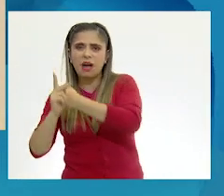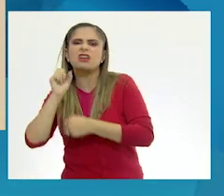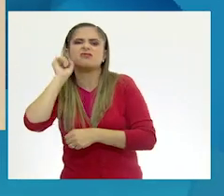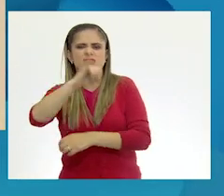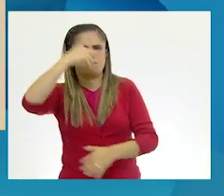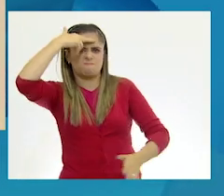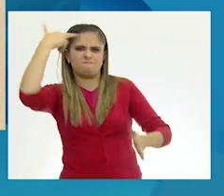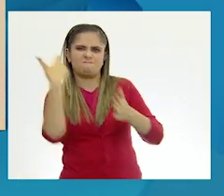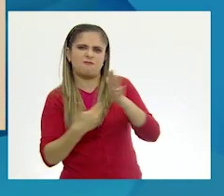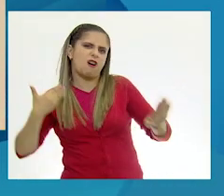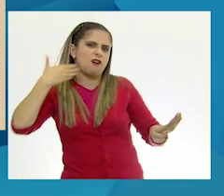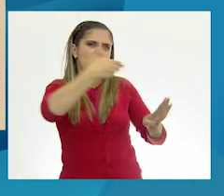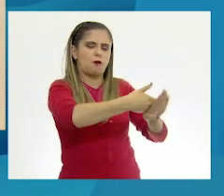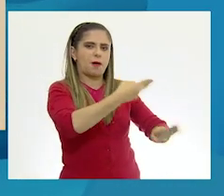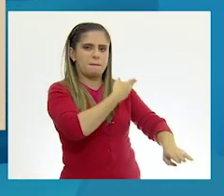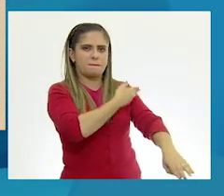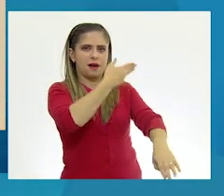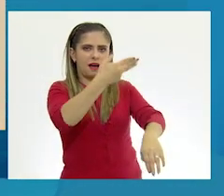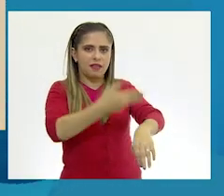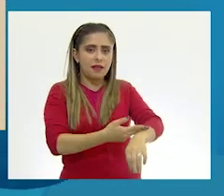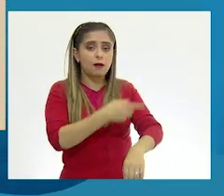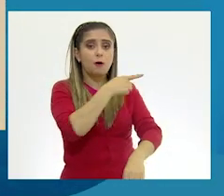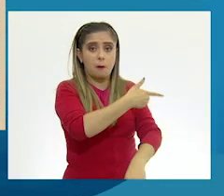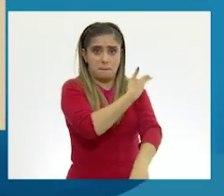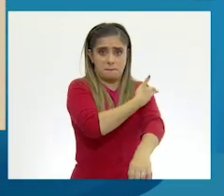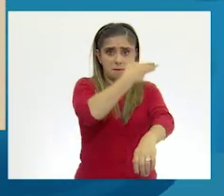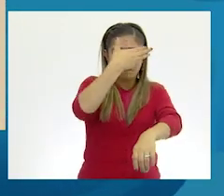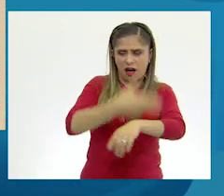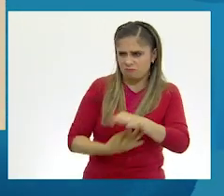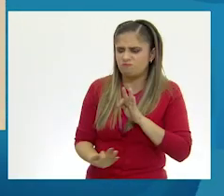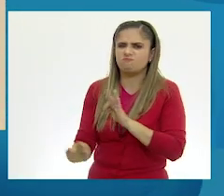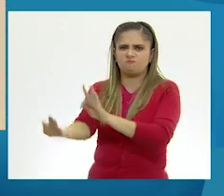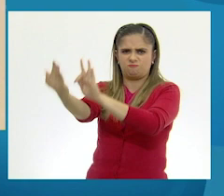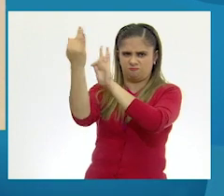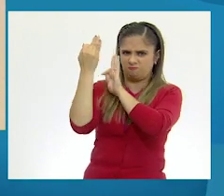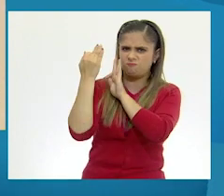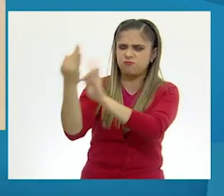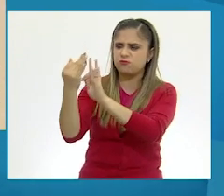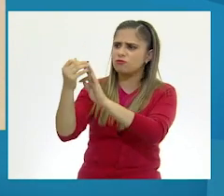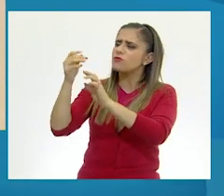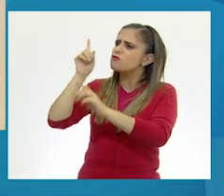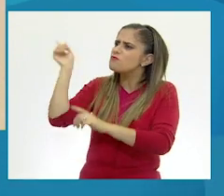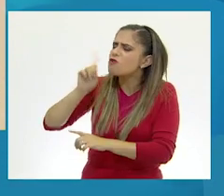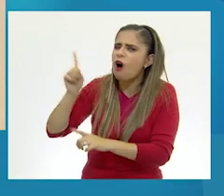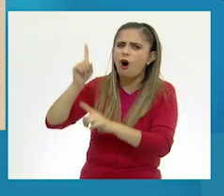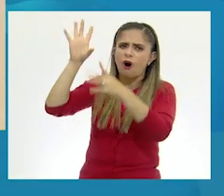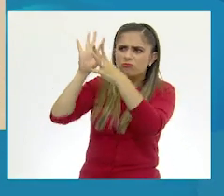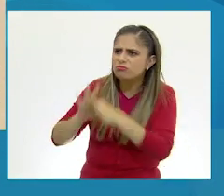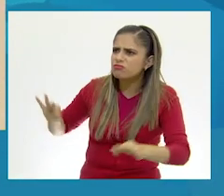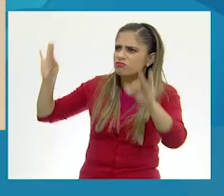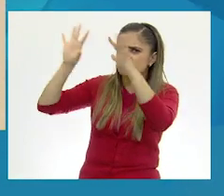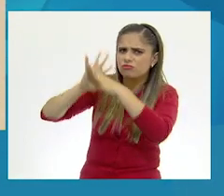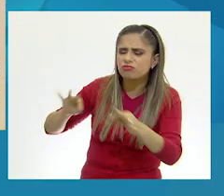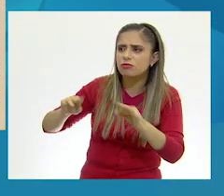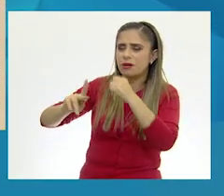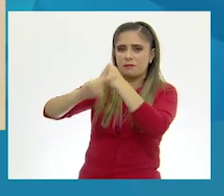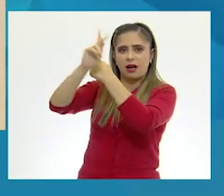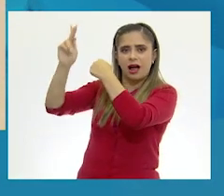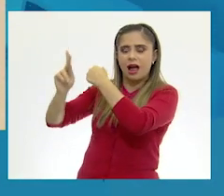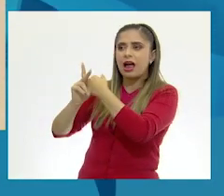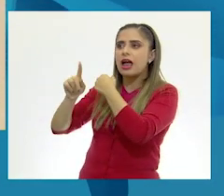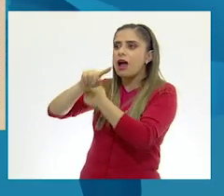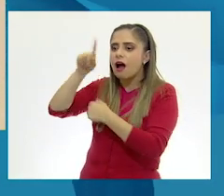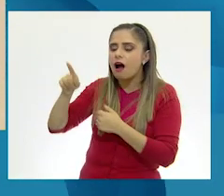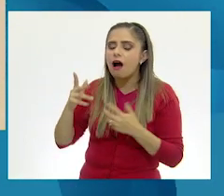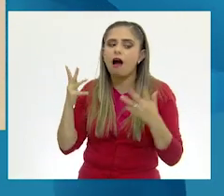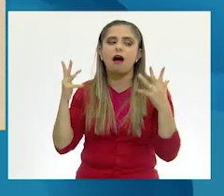rebelión. Madero se enfrentó con valor a los sublevados y logró convencer a muchos de los jefes de que siguieran cumpliendo